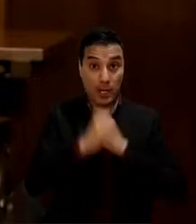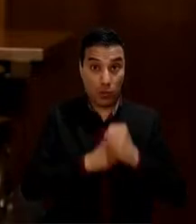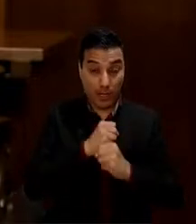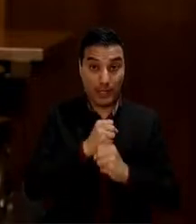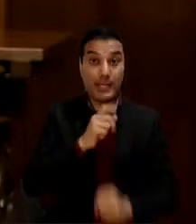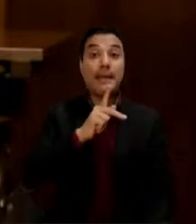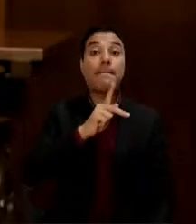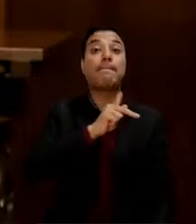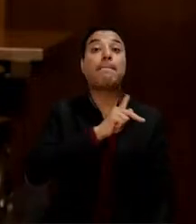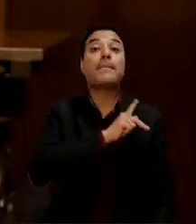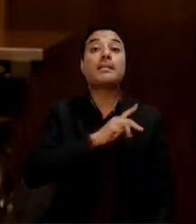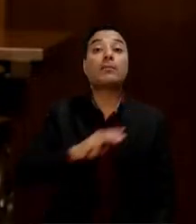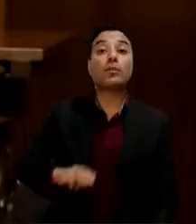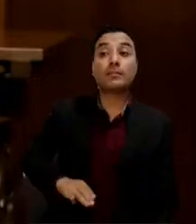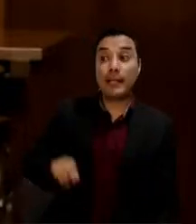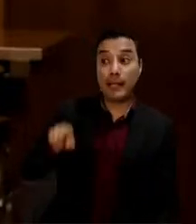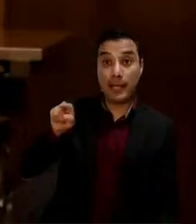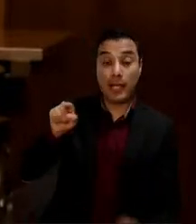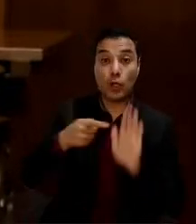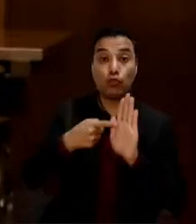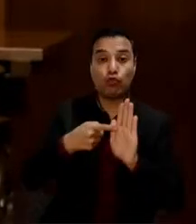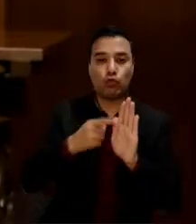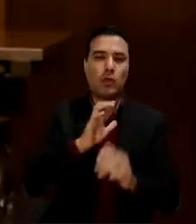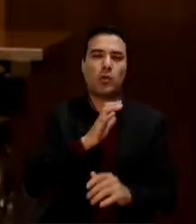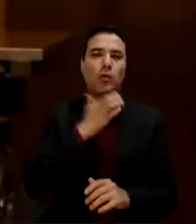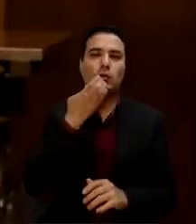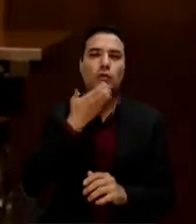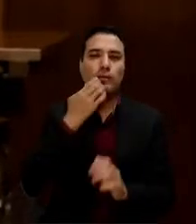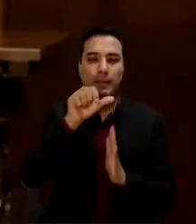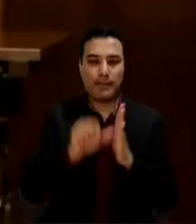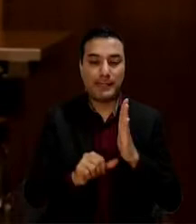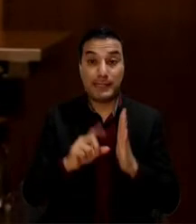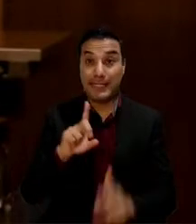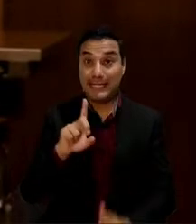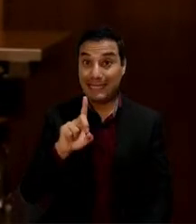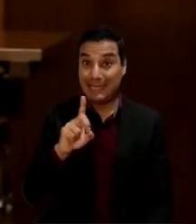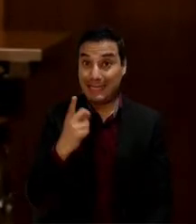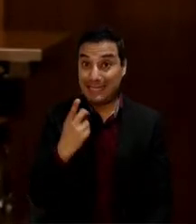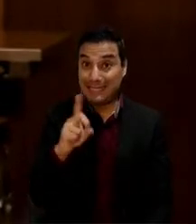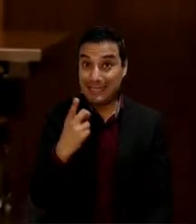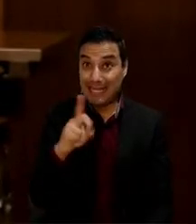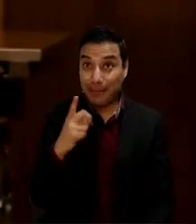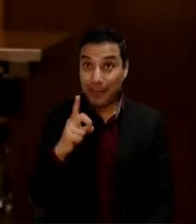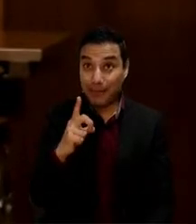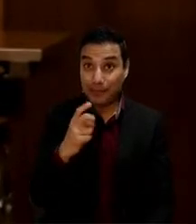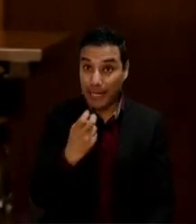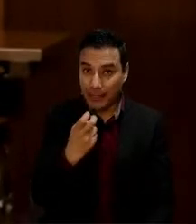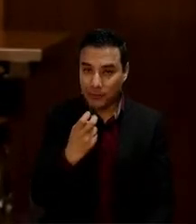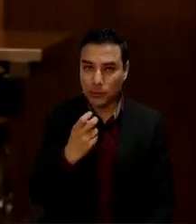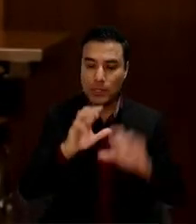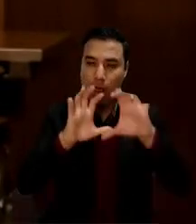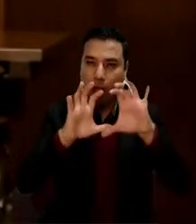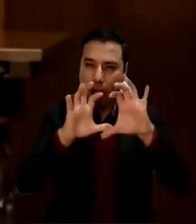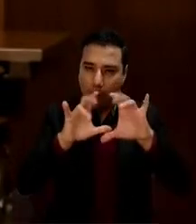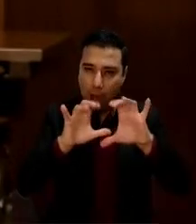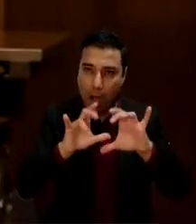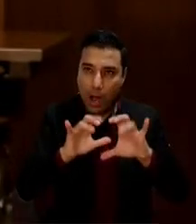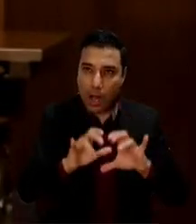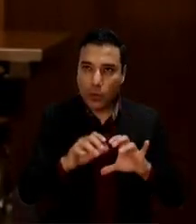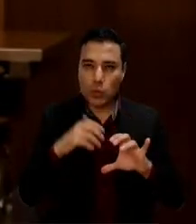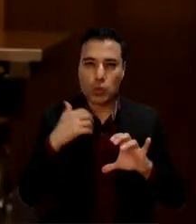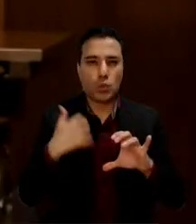presidente municipal en el mes de diciembre resulta bastante tedioso para la